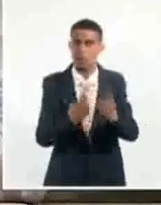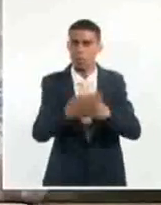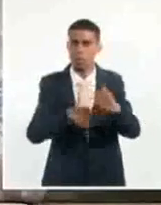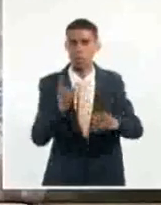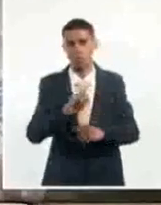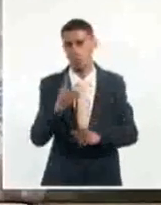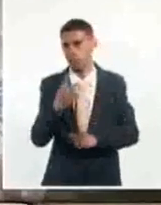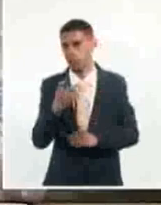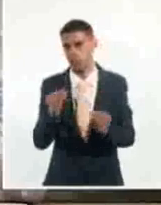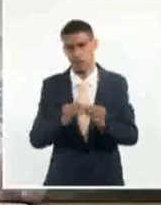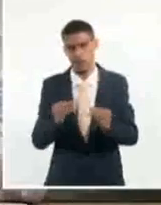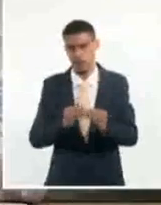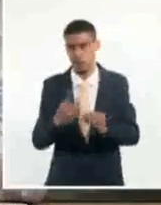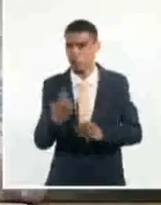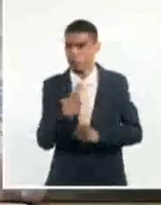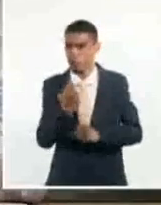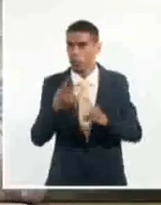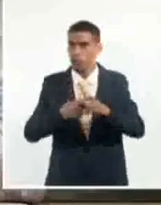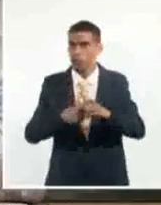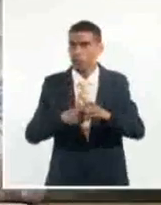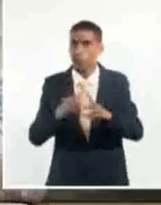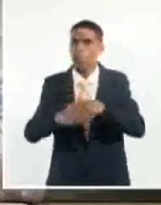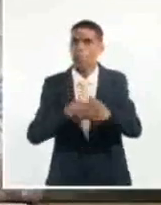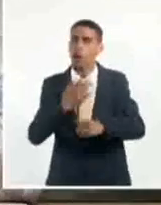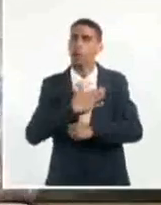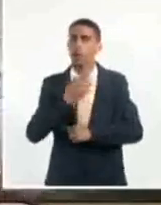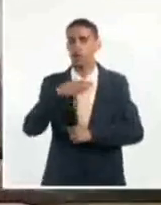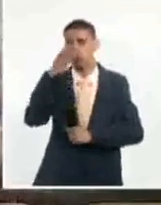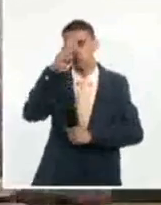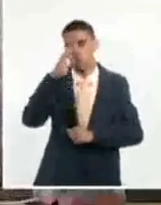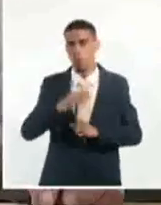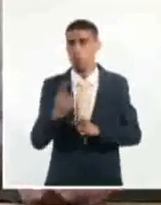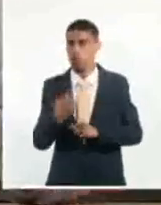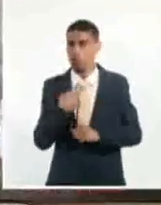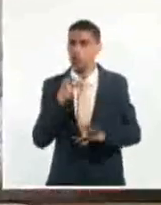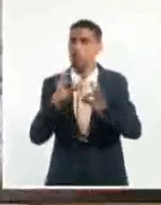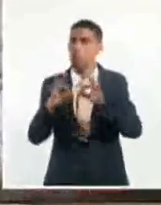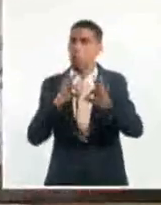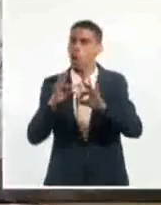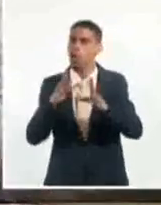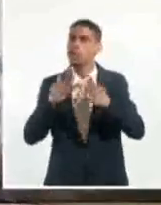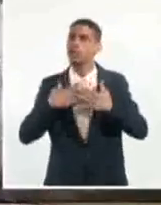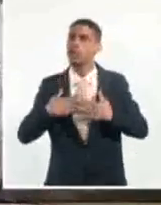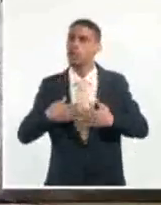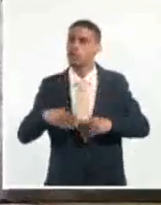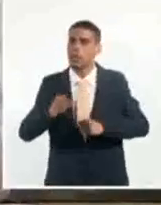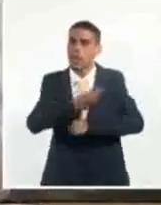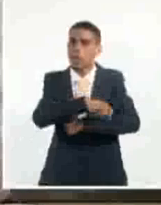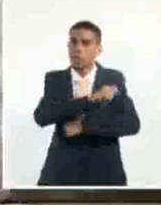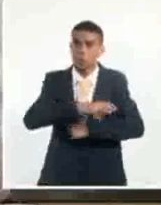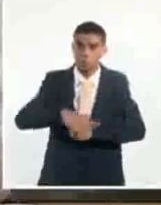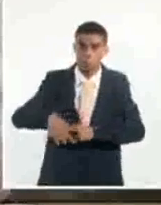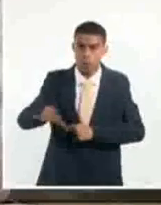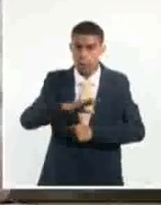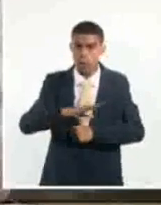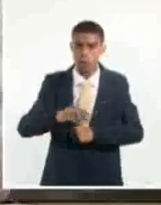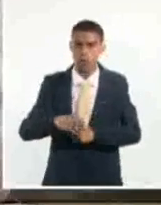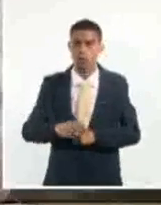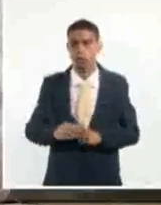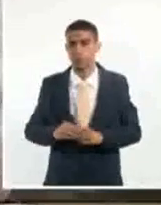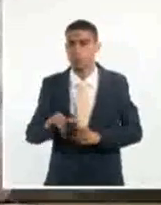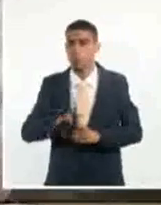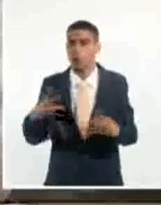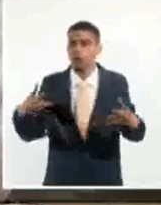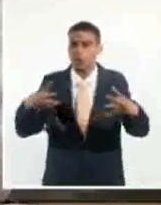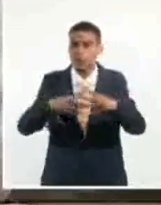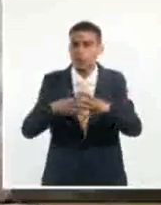que defender, asegurar y sostener nuestra tranquilidad soberana, llamando a la unidad de todo el